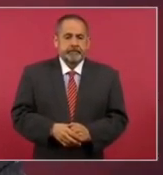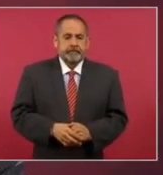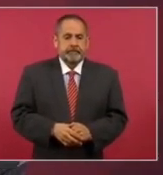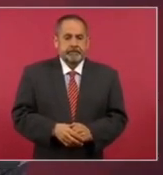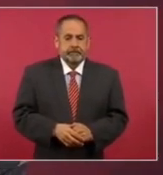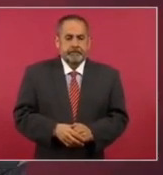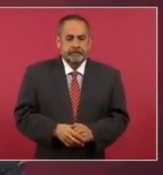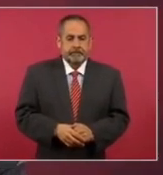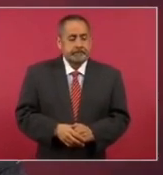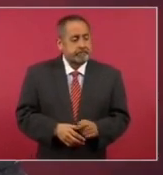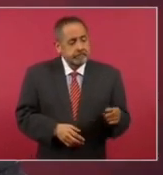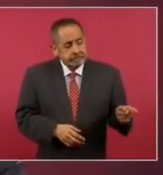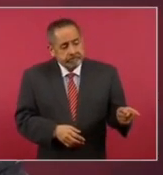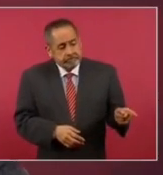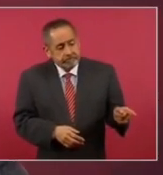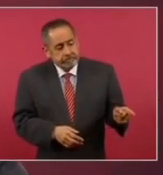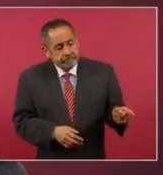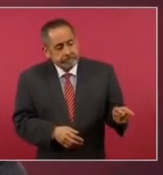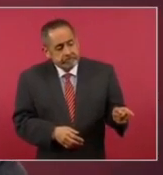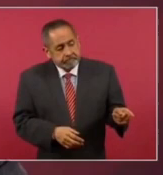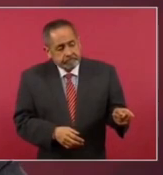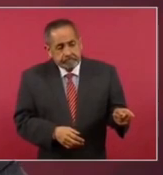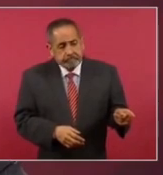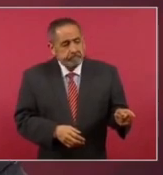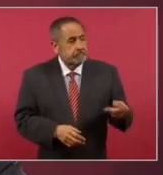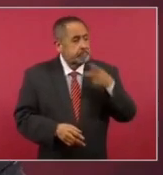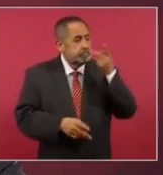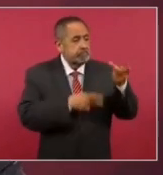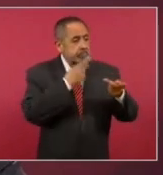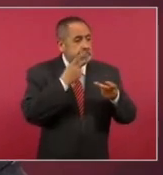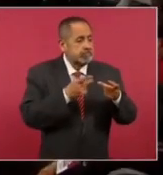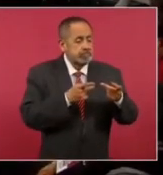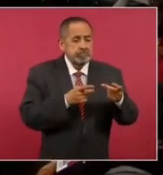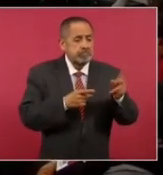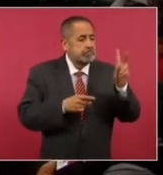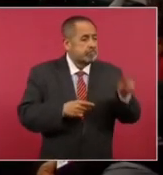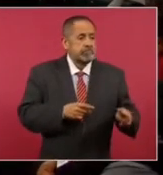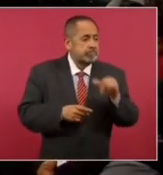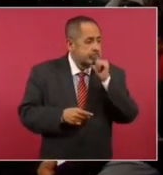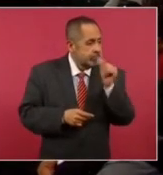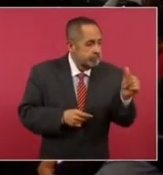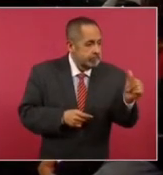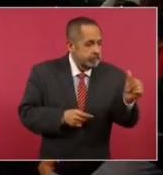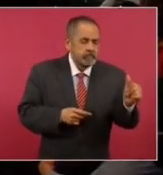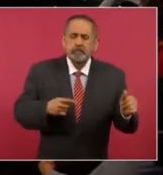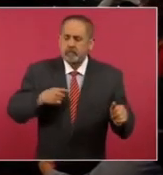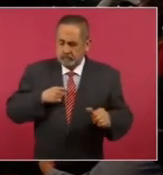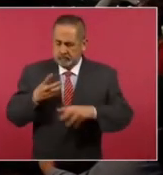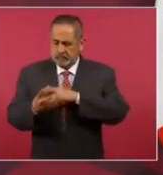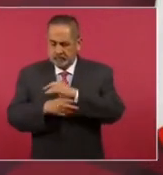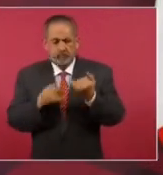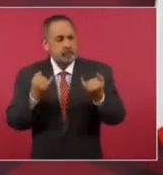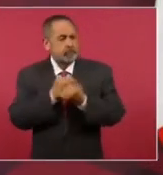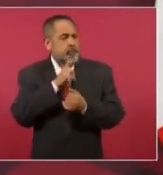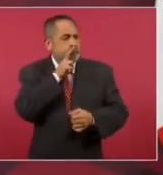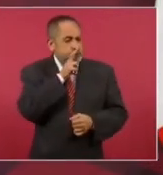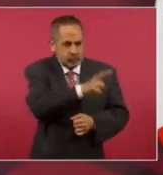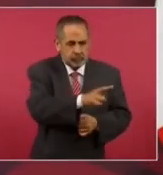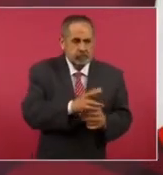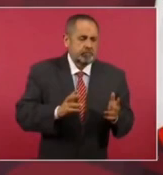no es más que ejercer el derecho de réplica, pero con ella y con quien